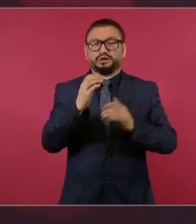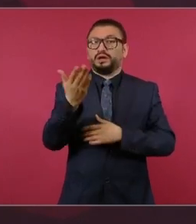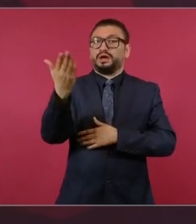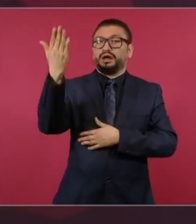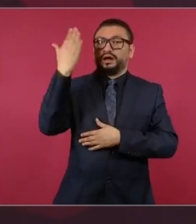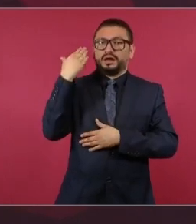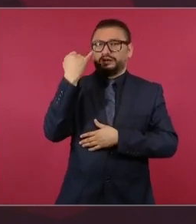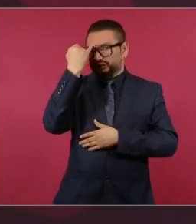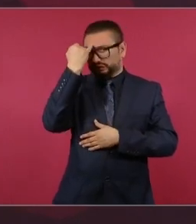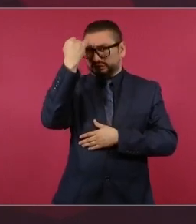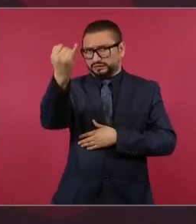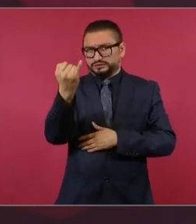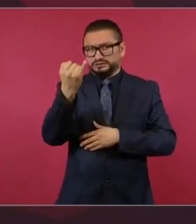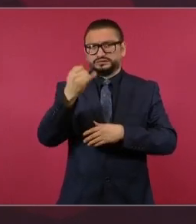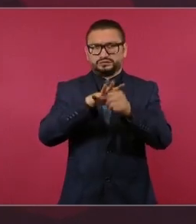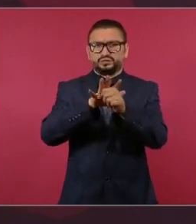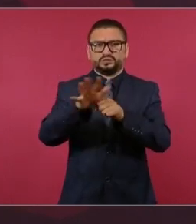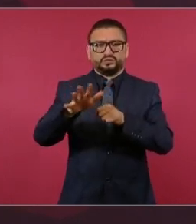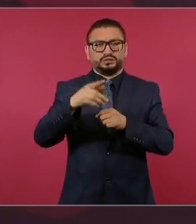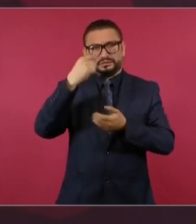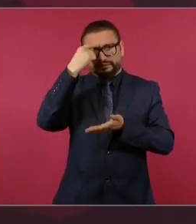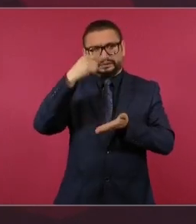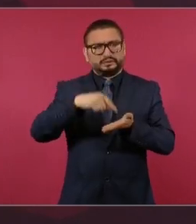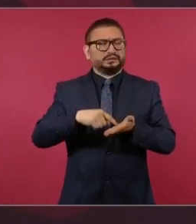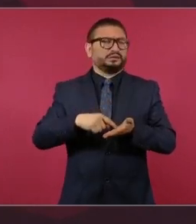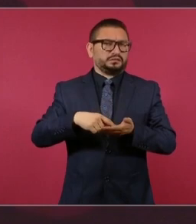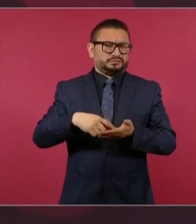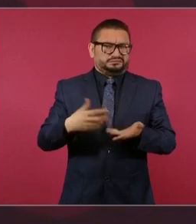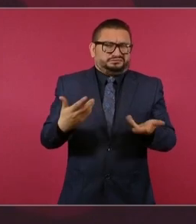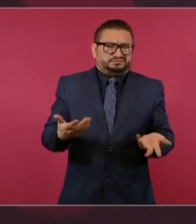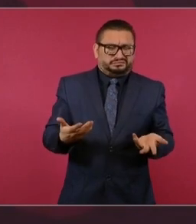había la idea, ¿no?, de que para qué